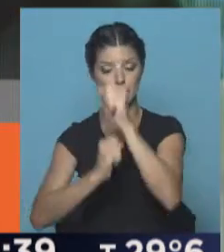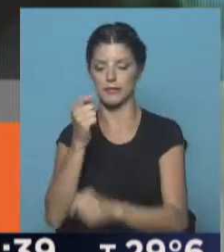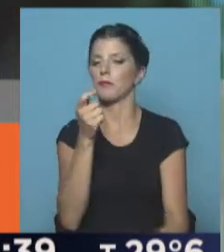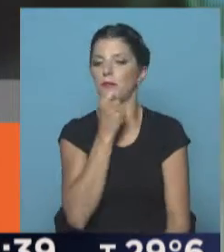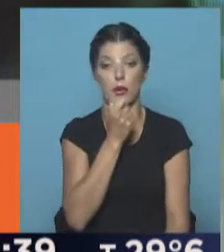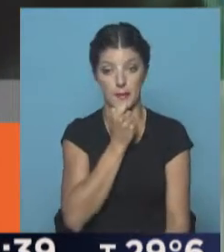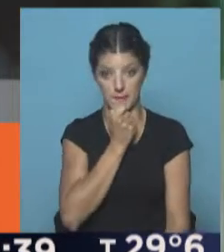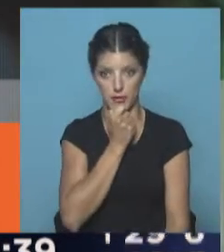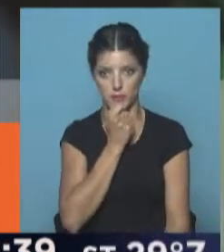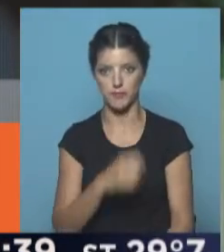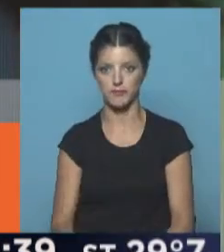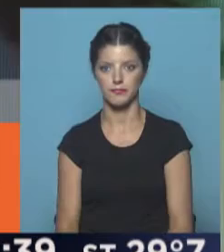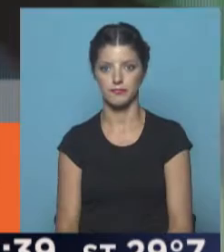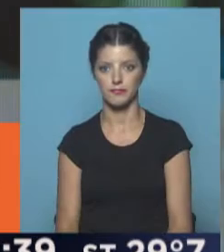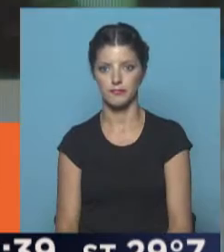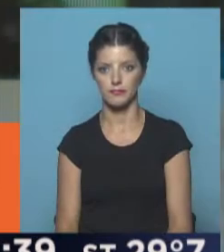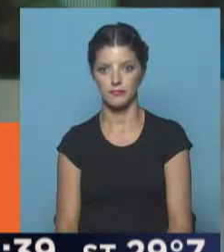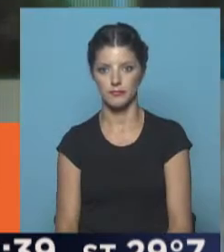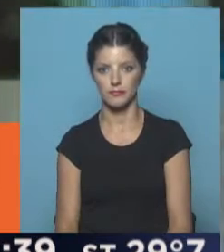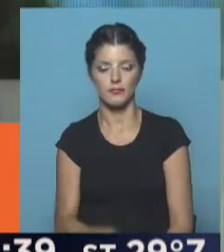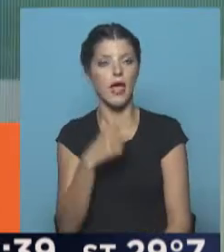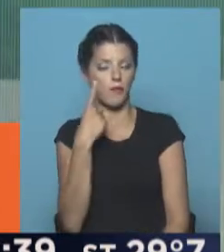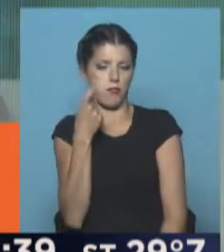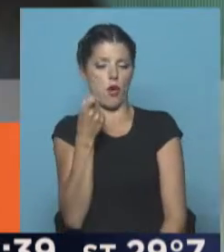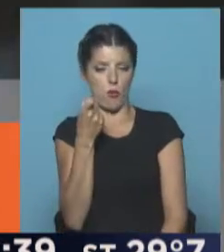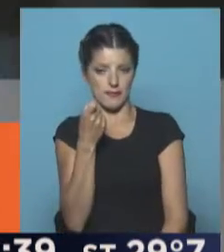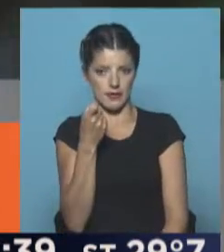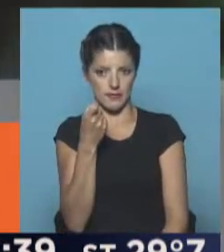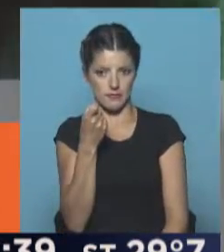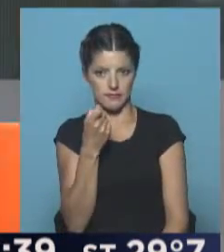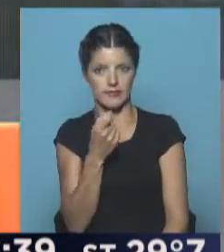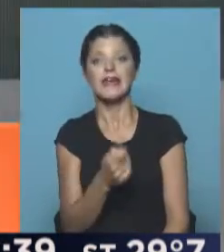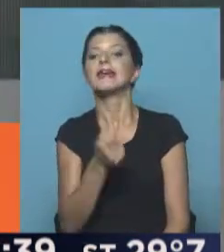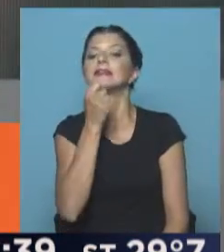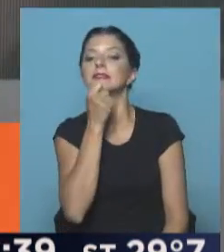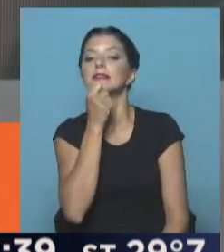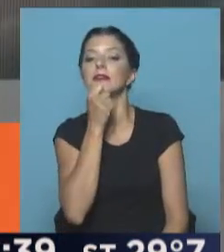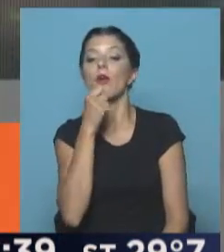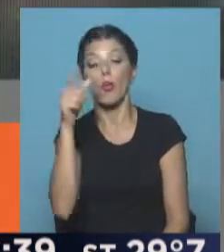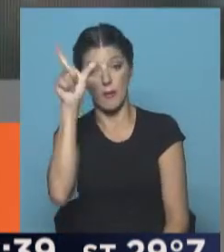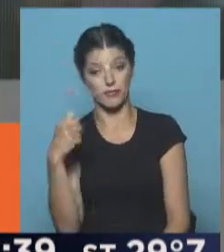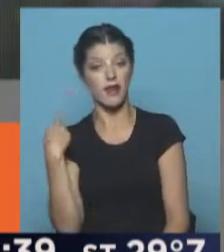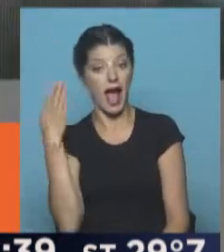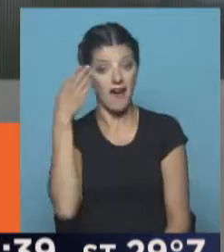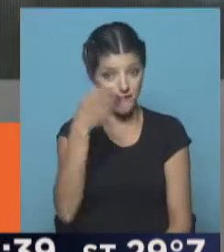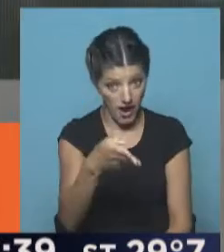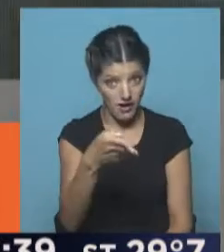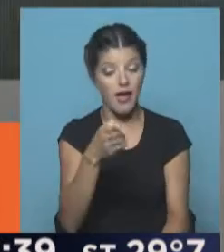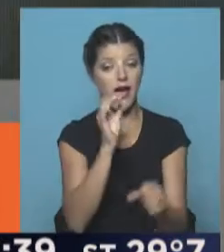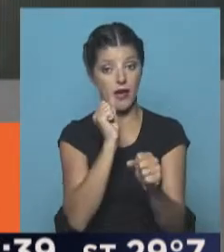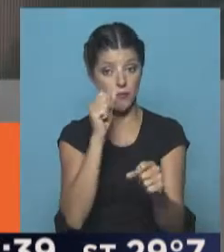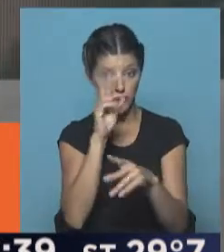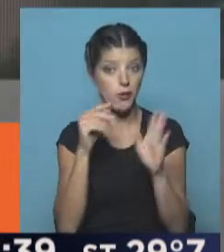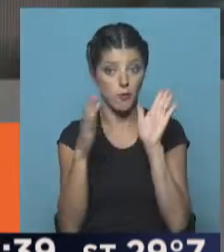ejemplo, se dieron cuenta de que si cuando la gente se presenta para los puestos, retiran